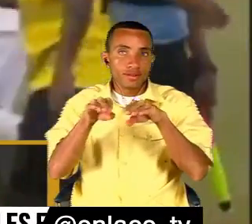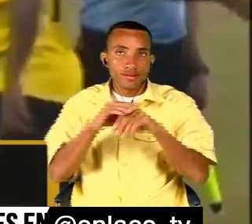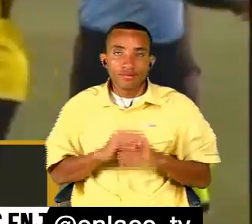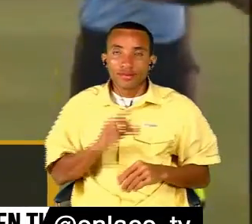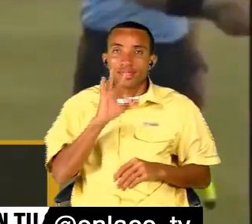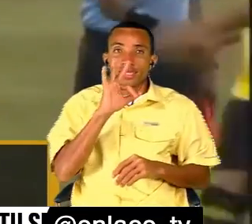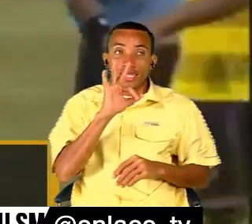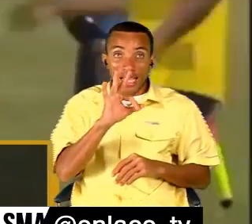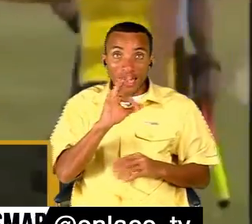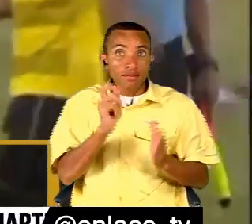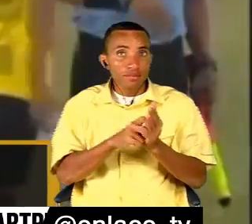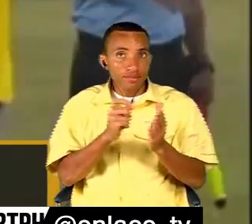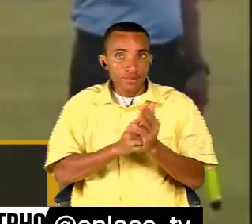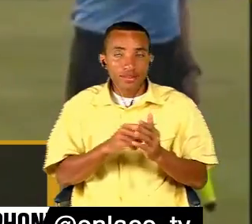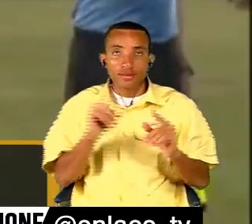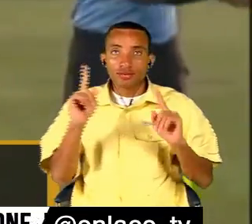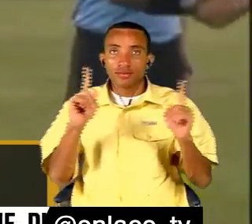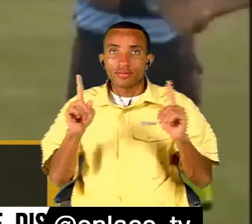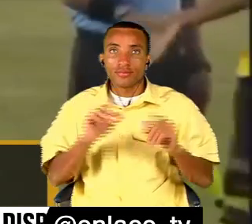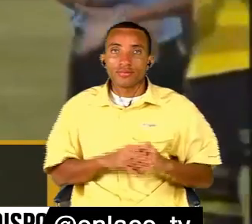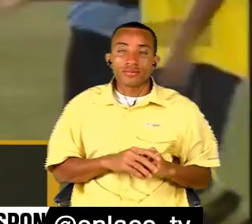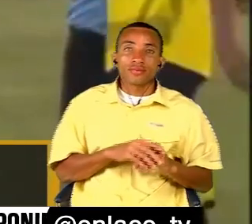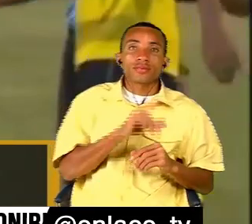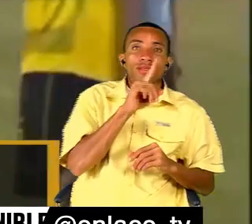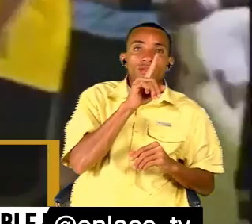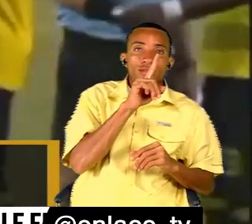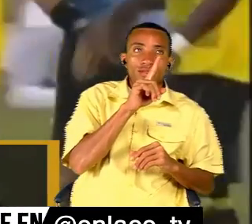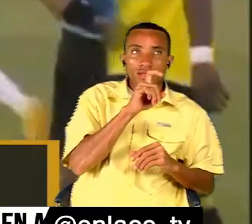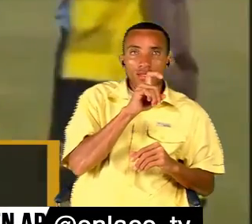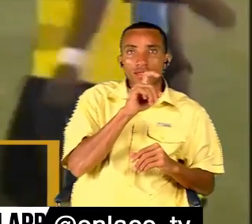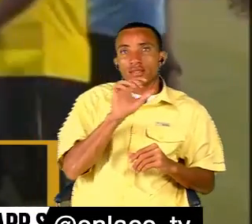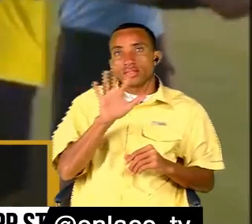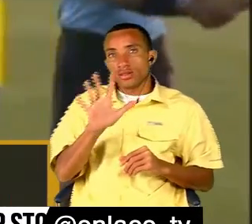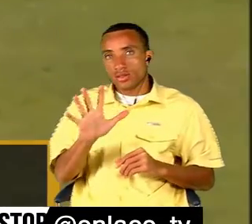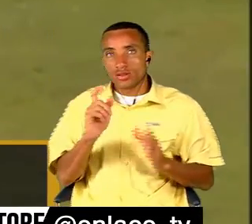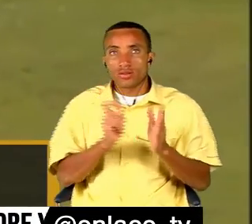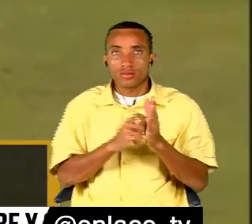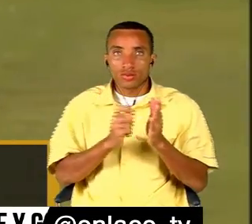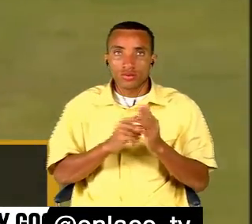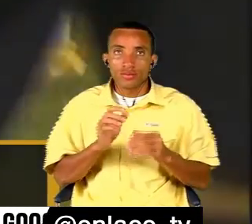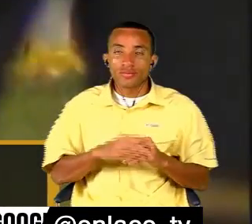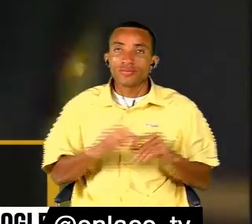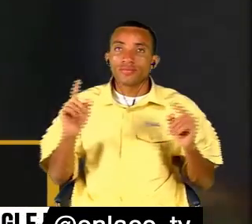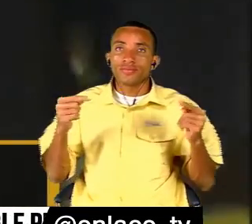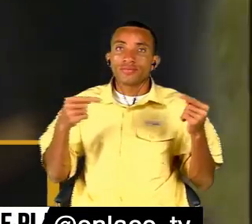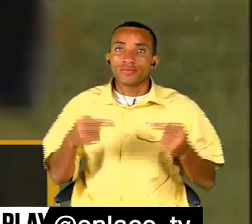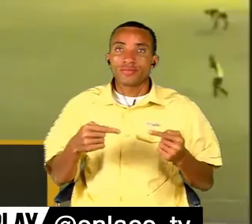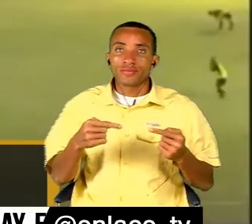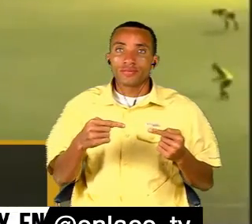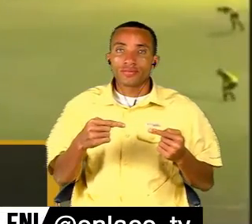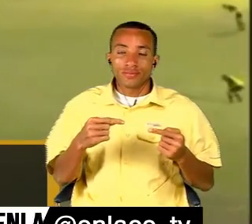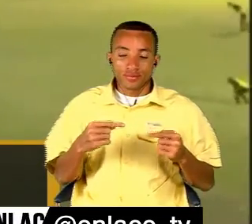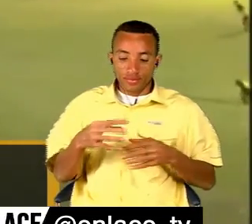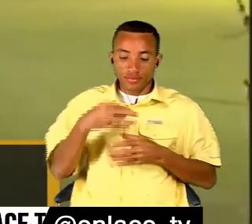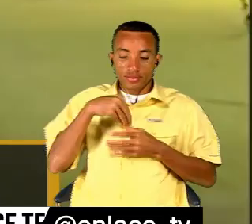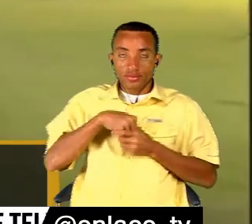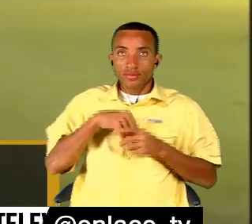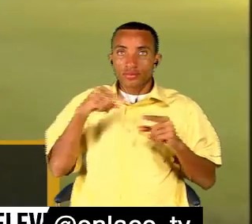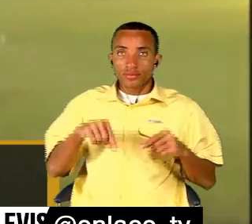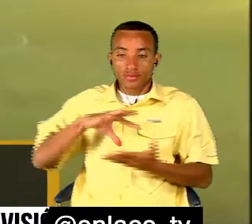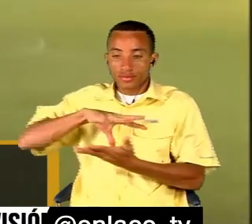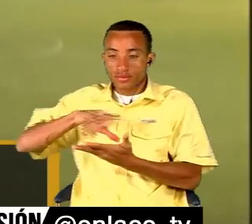lo mantienen liderando su grupo con 6 y 5 puntos relativamente. En el duelo jugado en el estadio Daniel Villa Zapata, el Real Santander